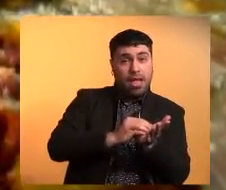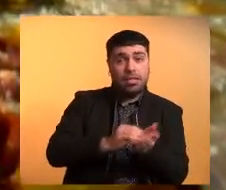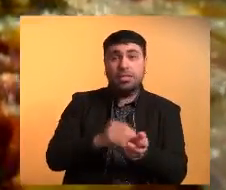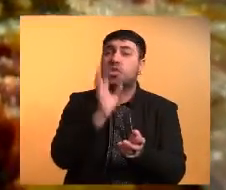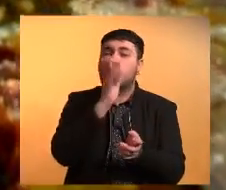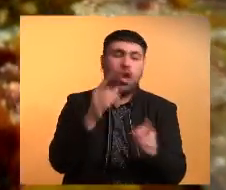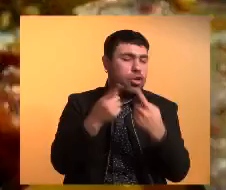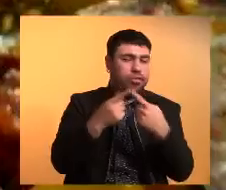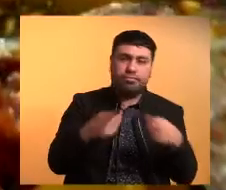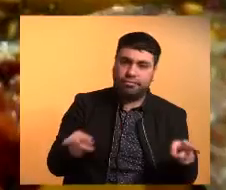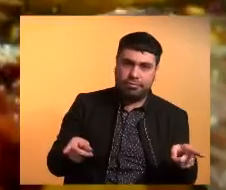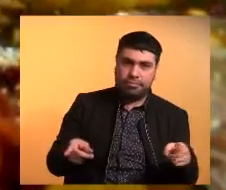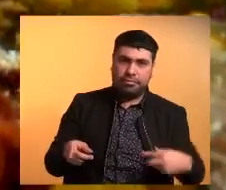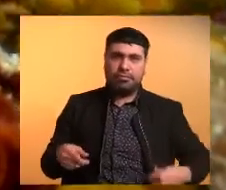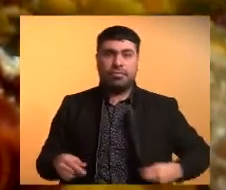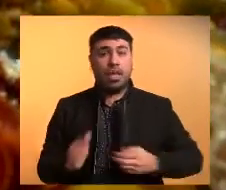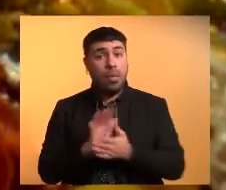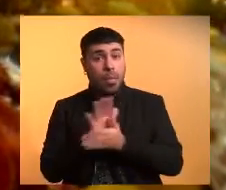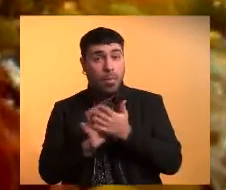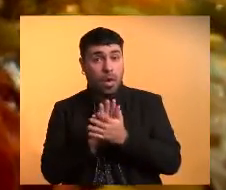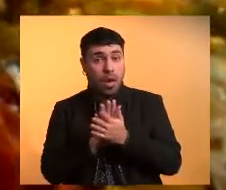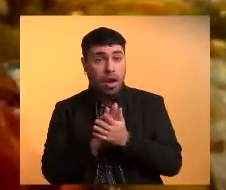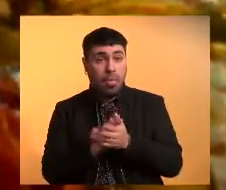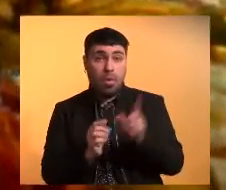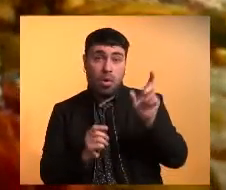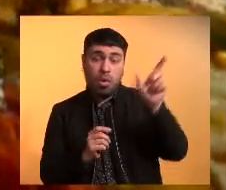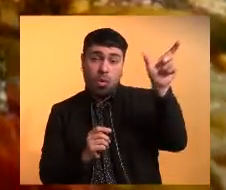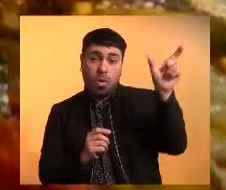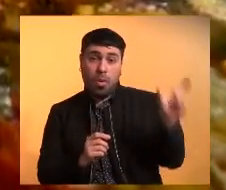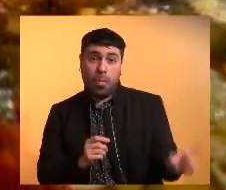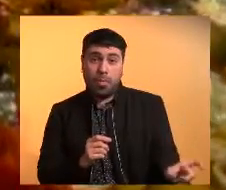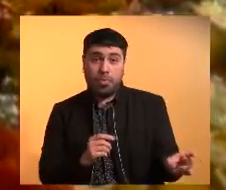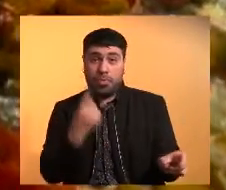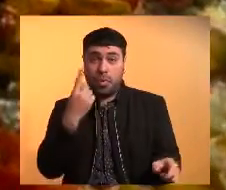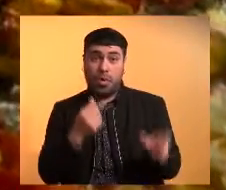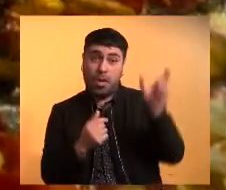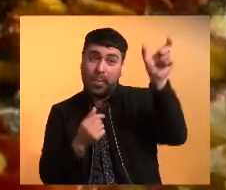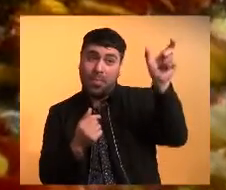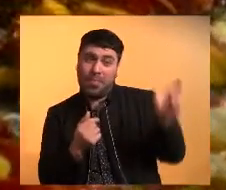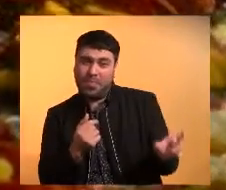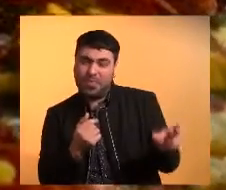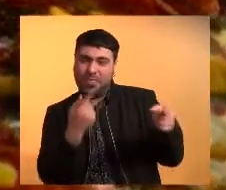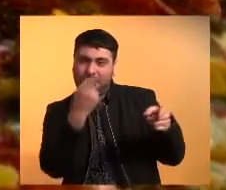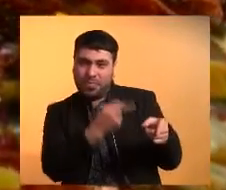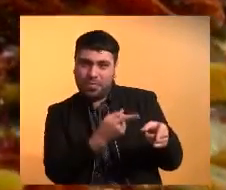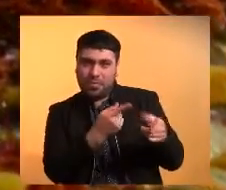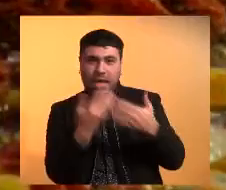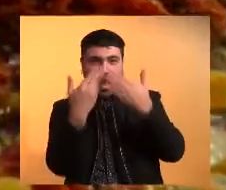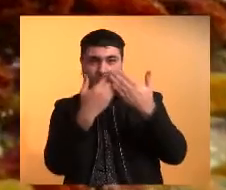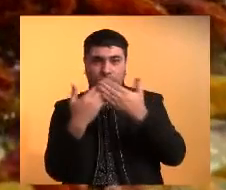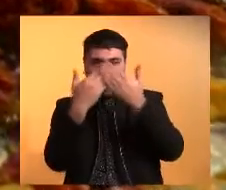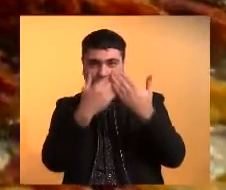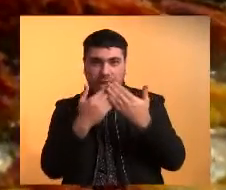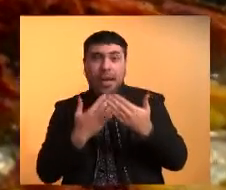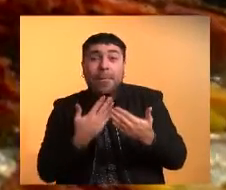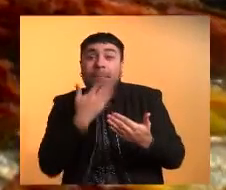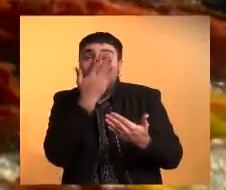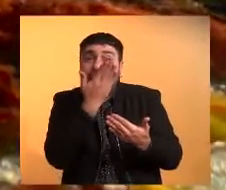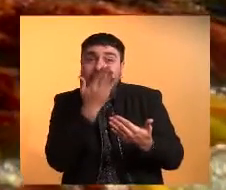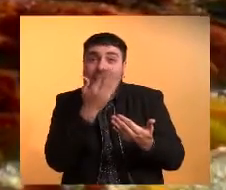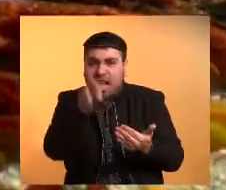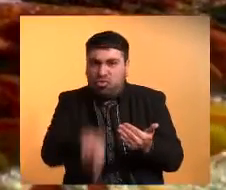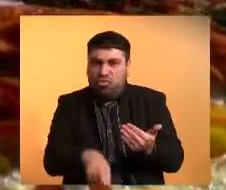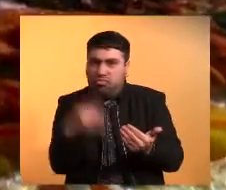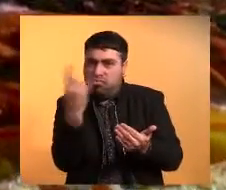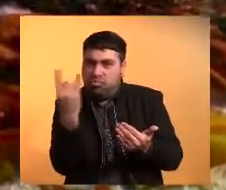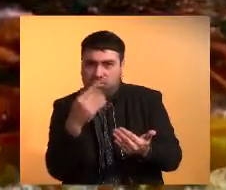de la Universidad de Magallanes, que él estudia mutantes verdes de algas rojas. Entonces, esa gigartina, Scottbergi, esa alga bien bonita roja que yo les